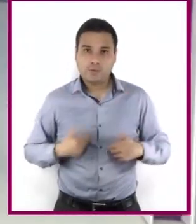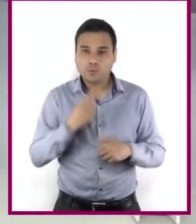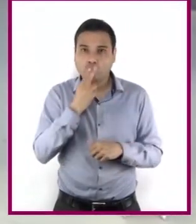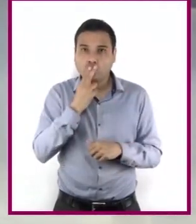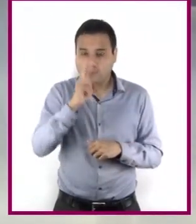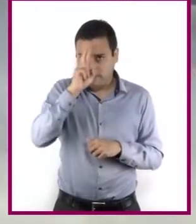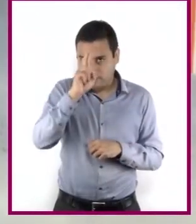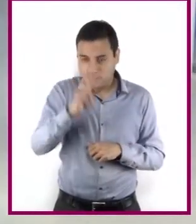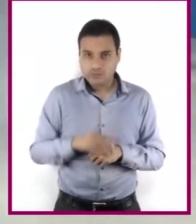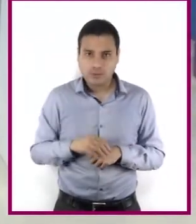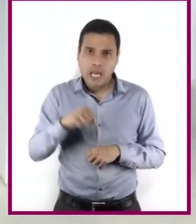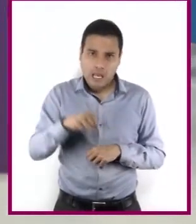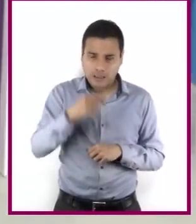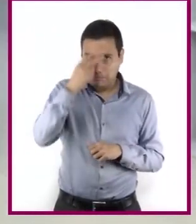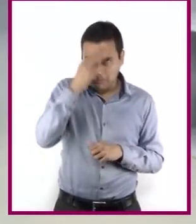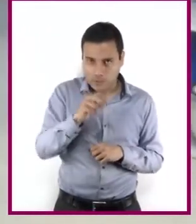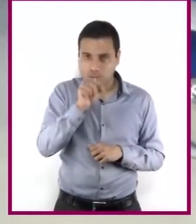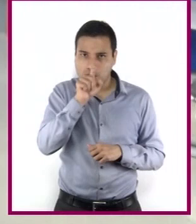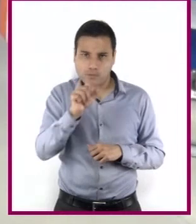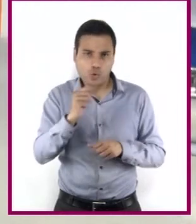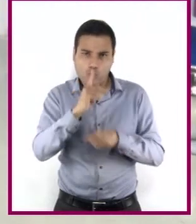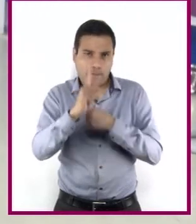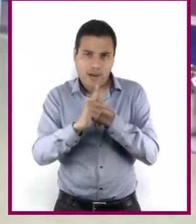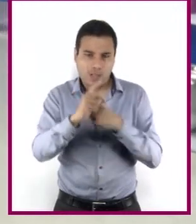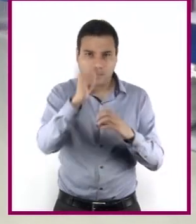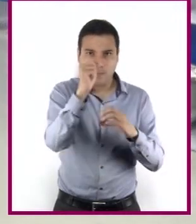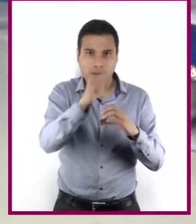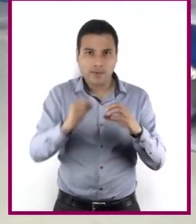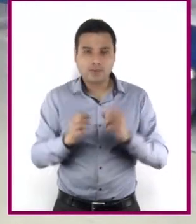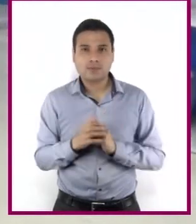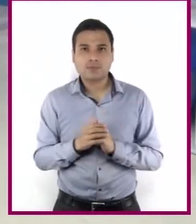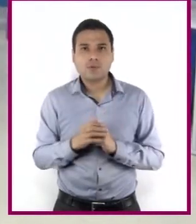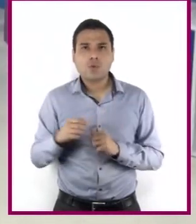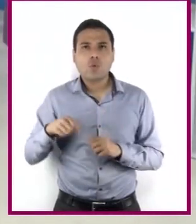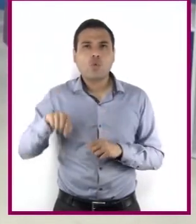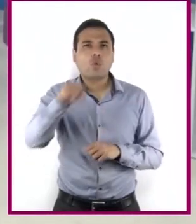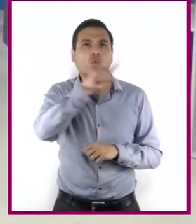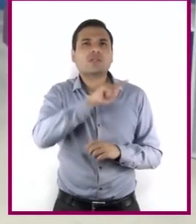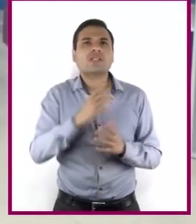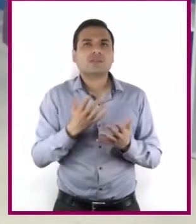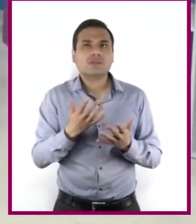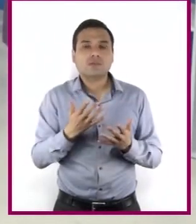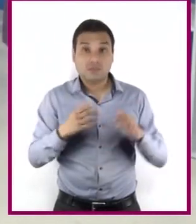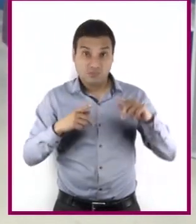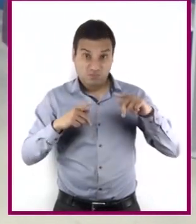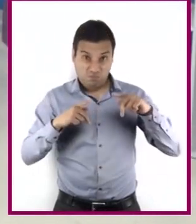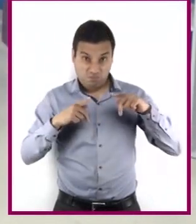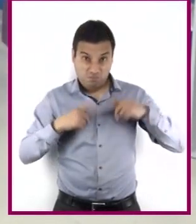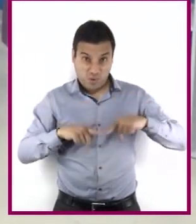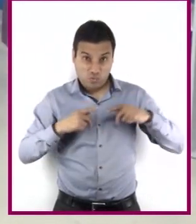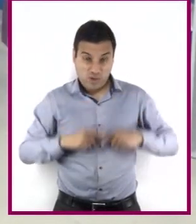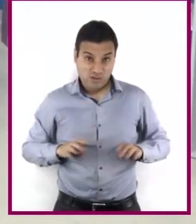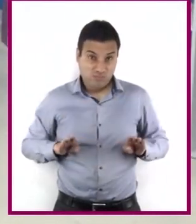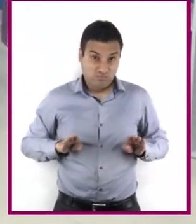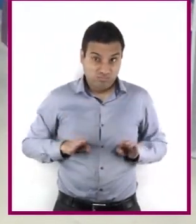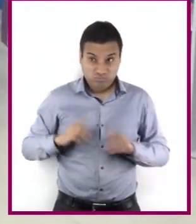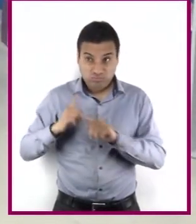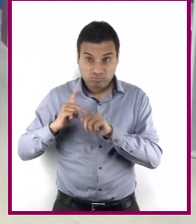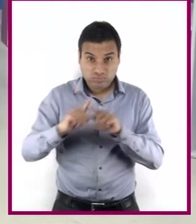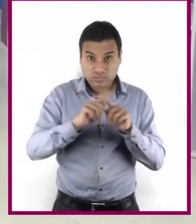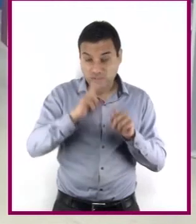en México, sino en todo el mundo. ¿Y ustedes? ¿Qué tanto respetan la diferencia entre sus